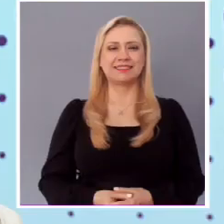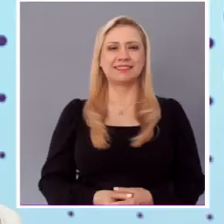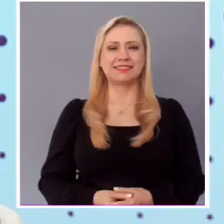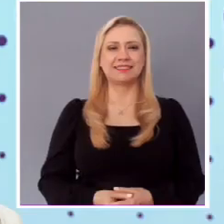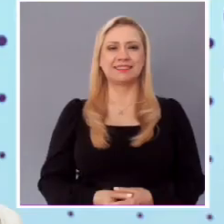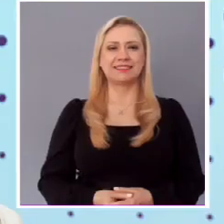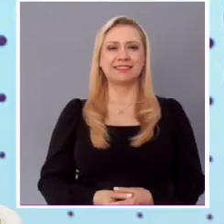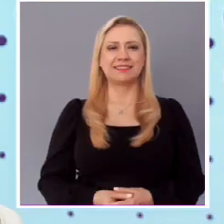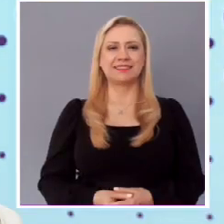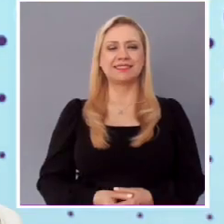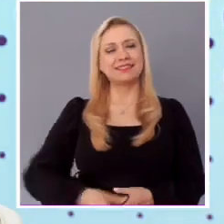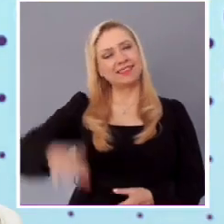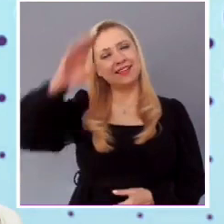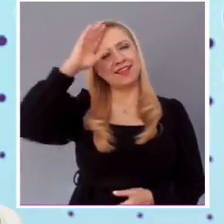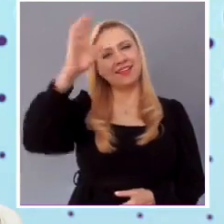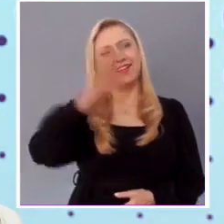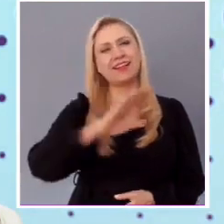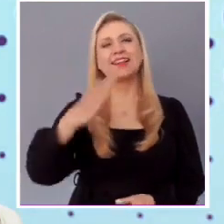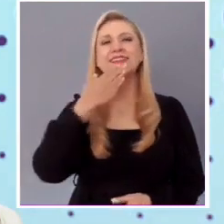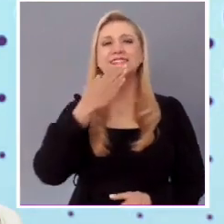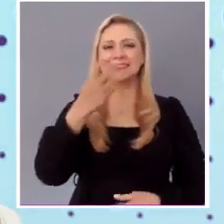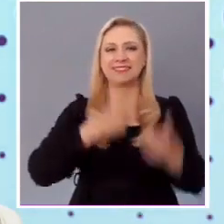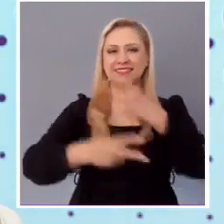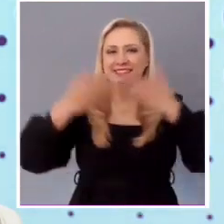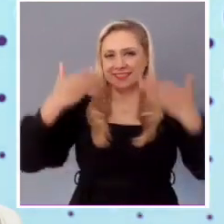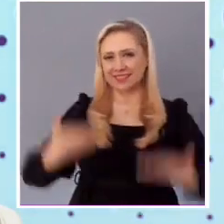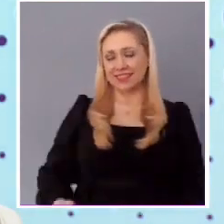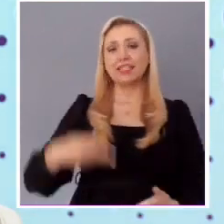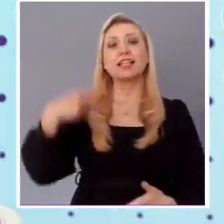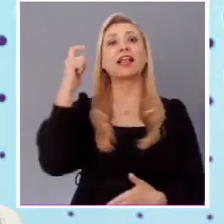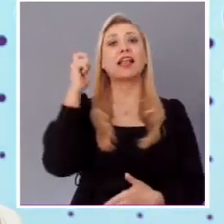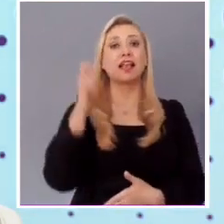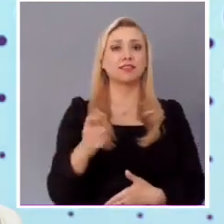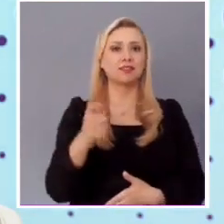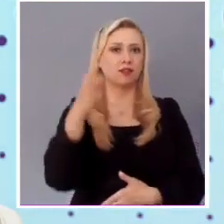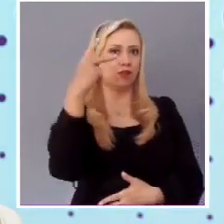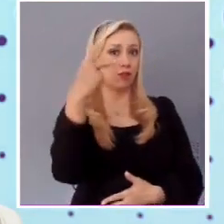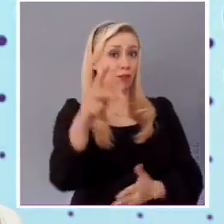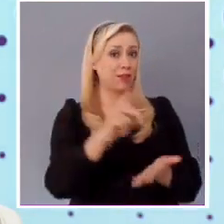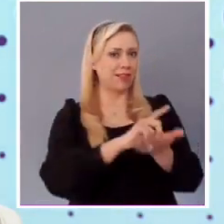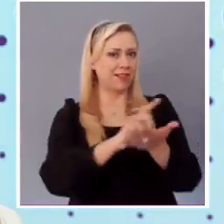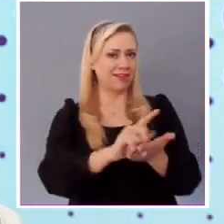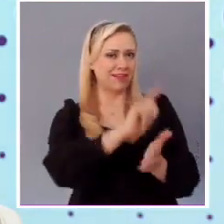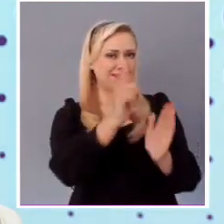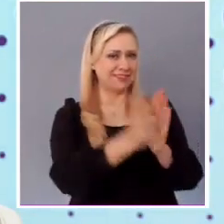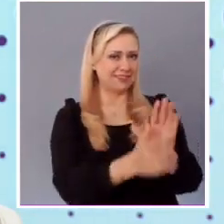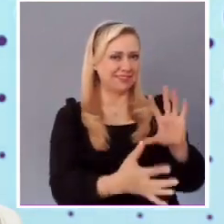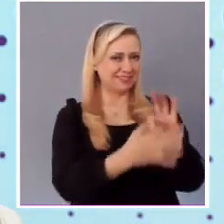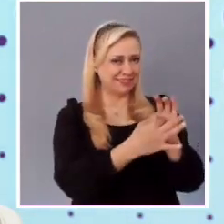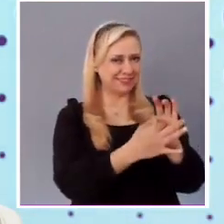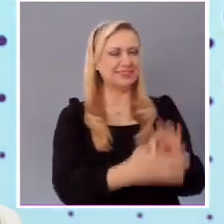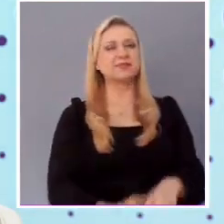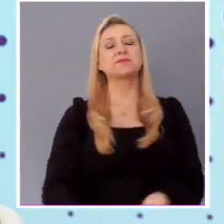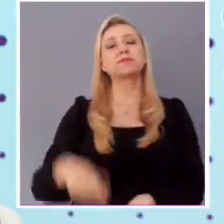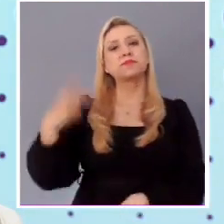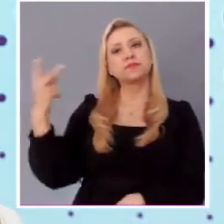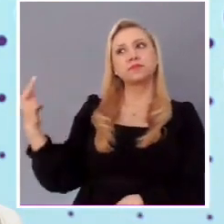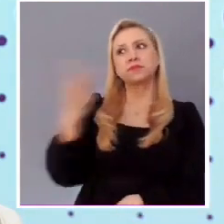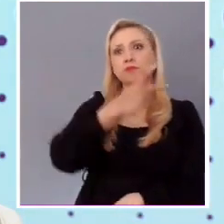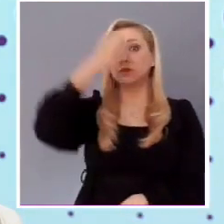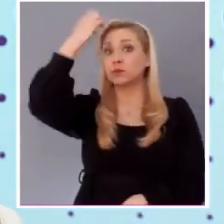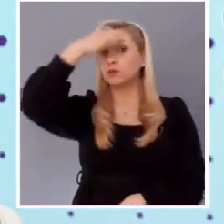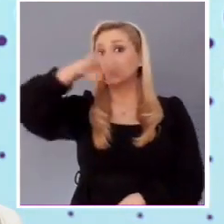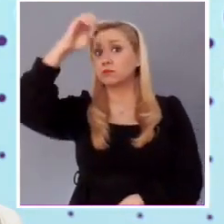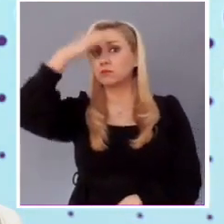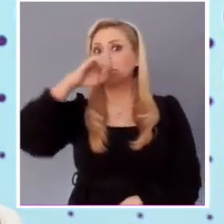Hola, bienvenidos y bienvenidas a su programa Tus Derechos. Esta semana tengo el gusto de recibir a dos expertas y un experto para platicar